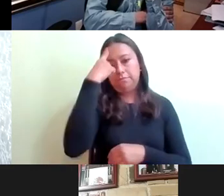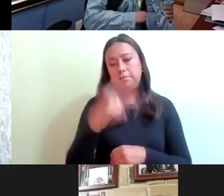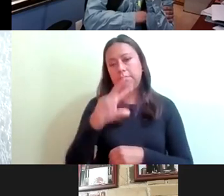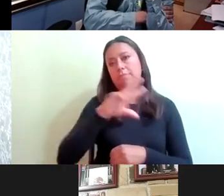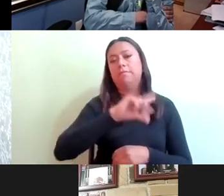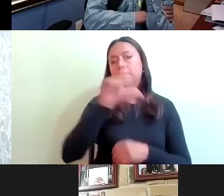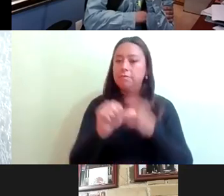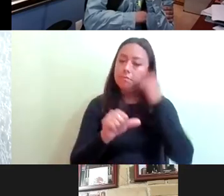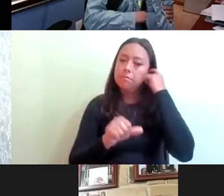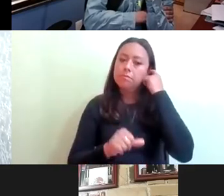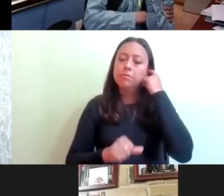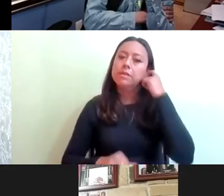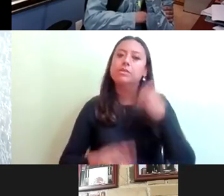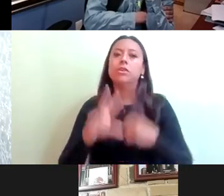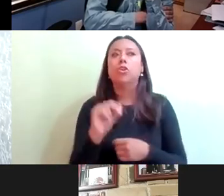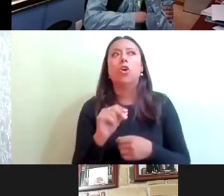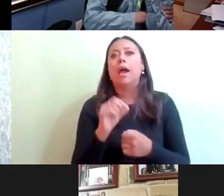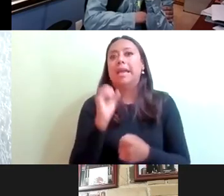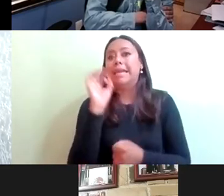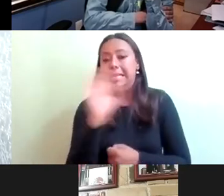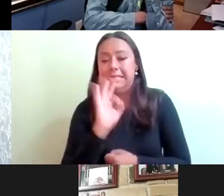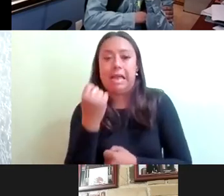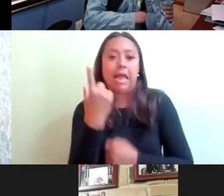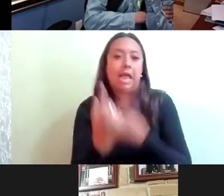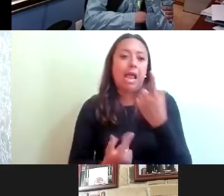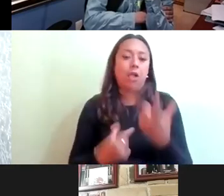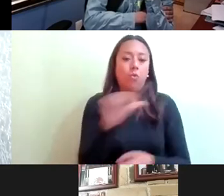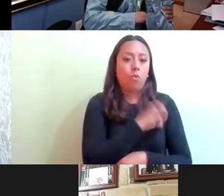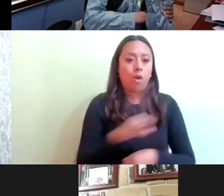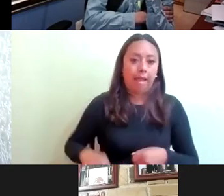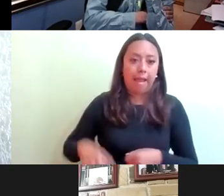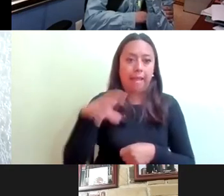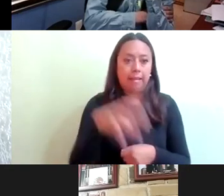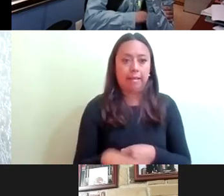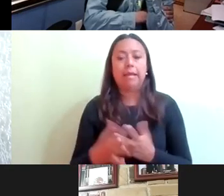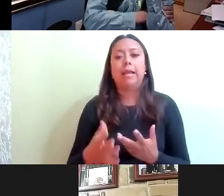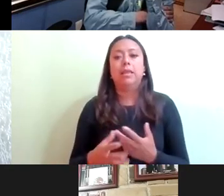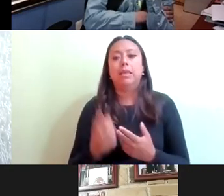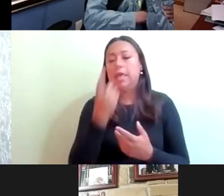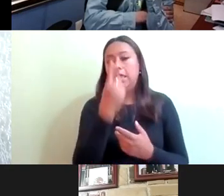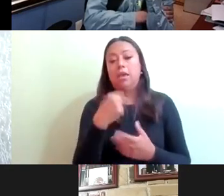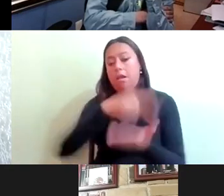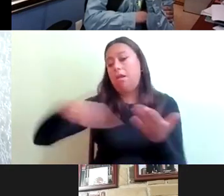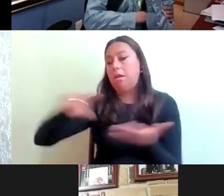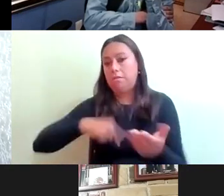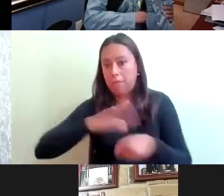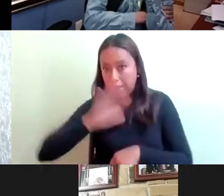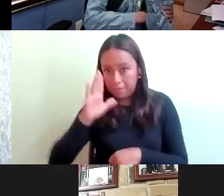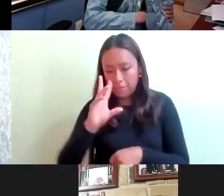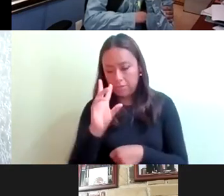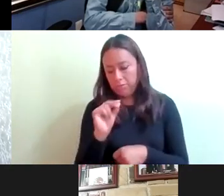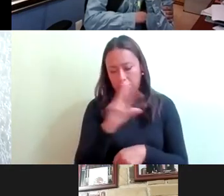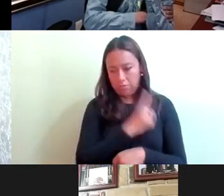un alcalde o alcaldesa cancelar más de lo que debiera?